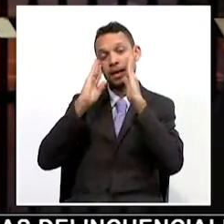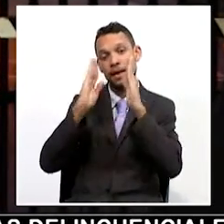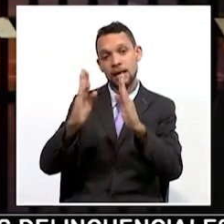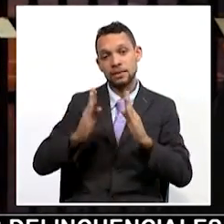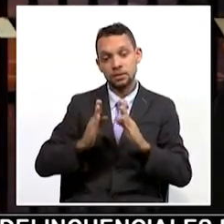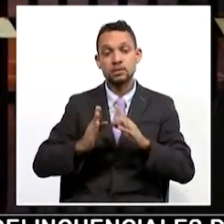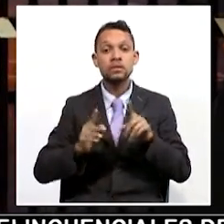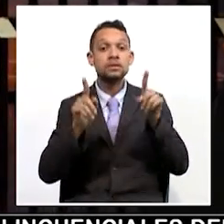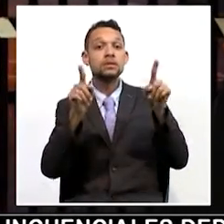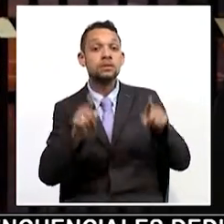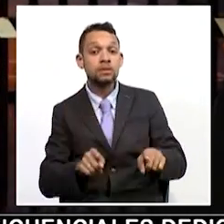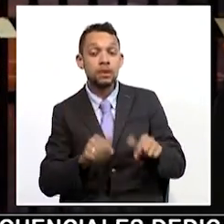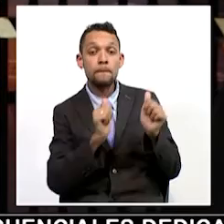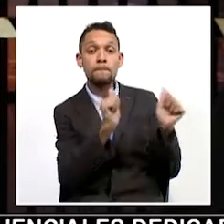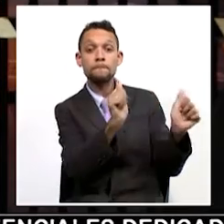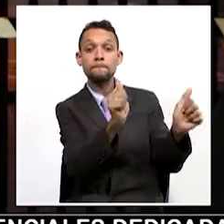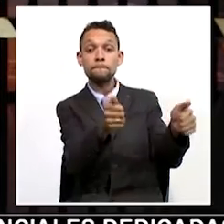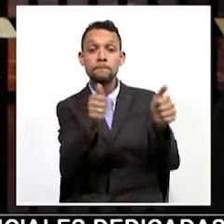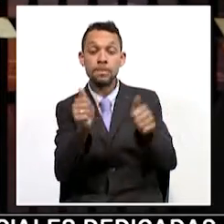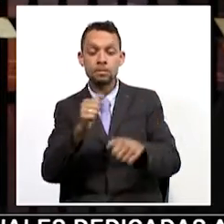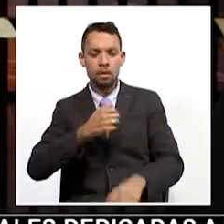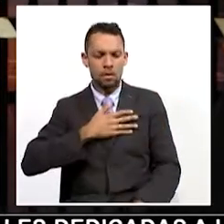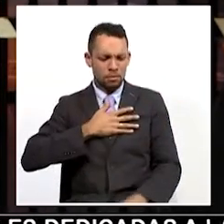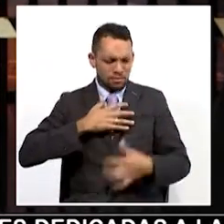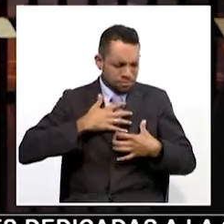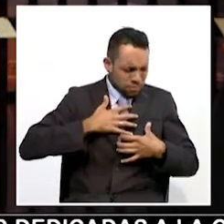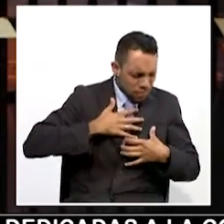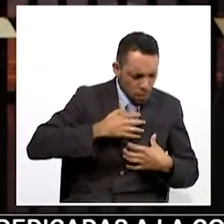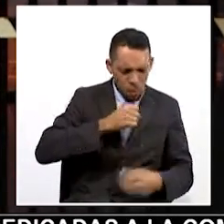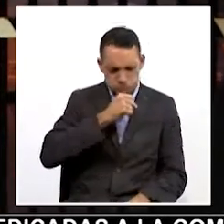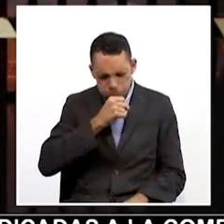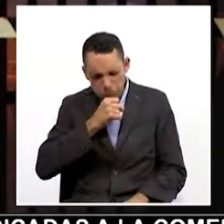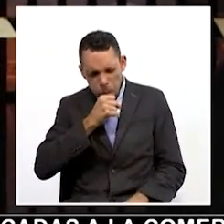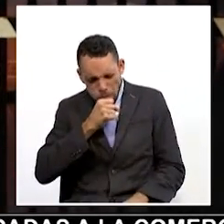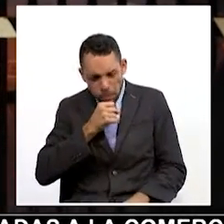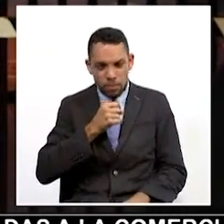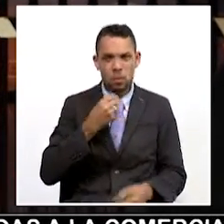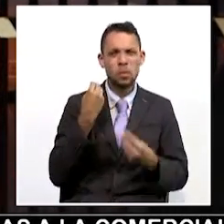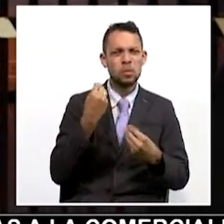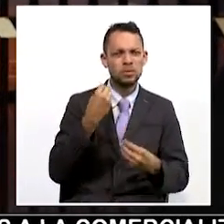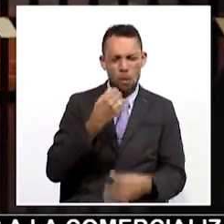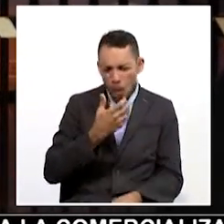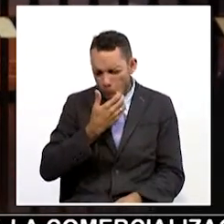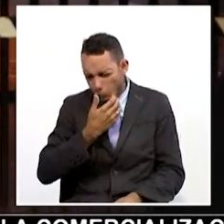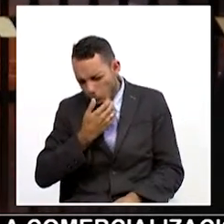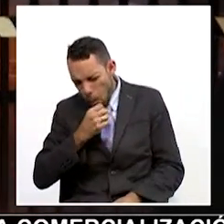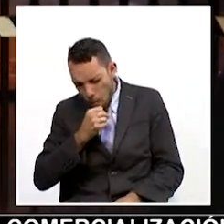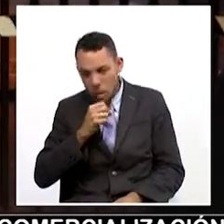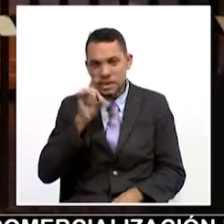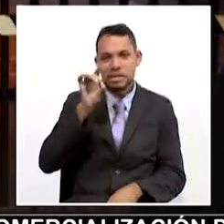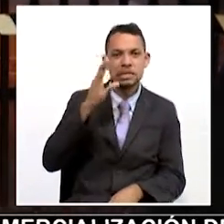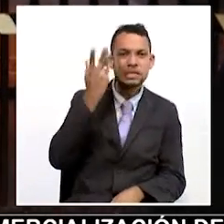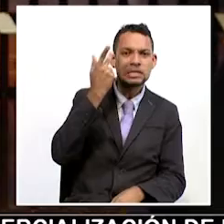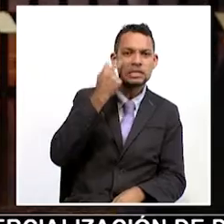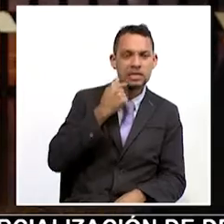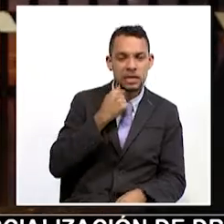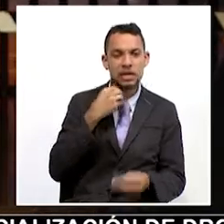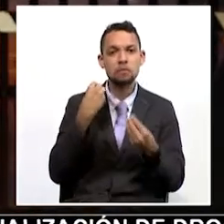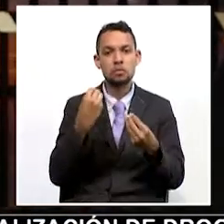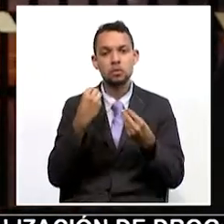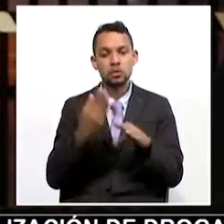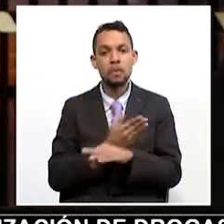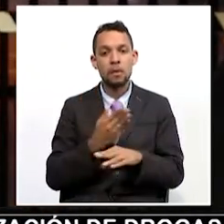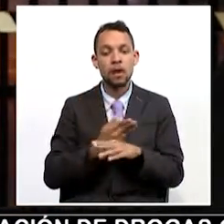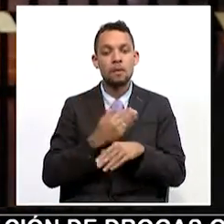que crea que tiene tuberculosis, en el sentido de que estén tosiendo mucho, que tengan tos por más de 15 días, que estén